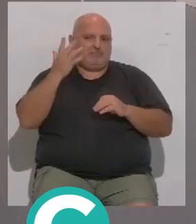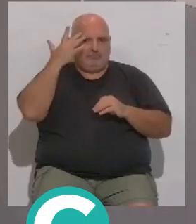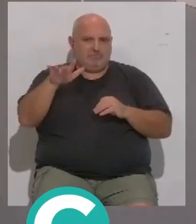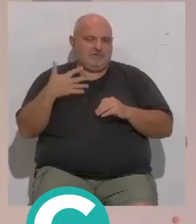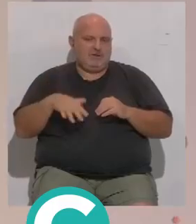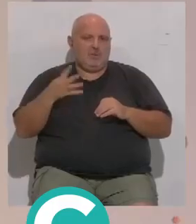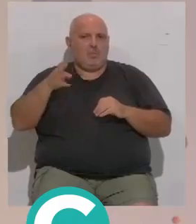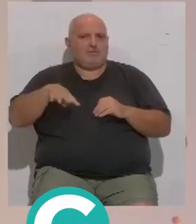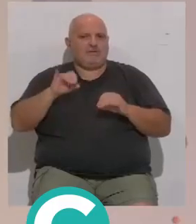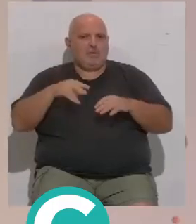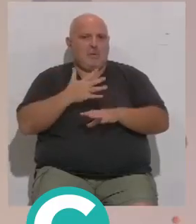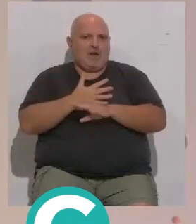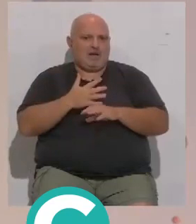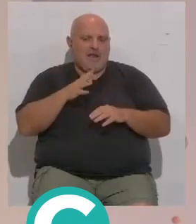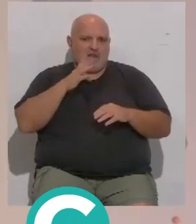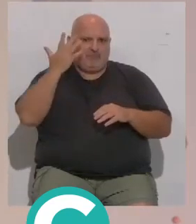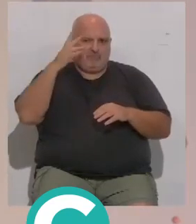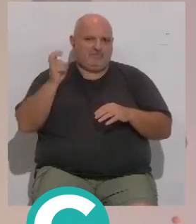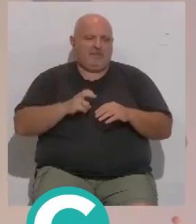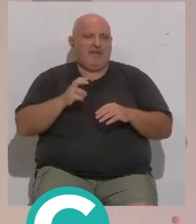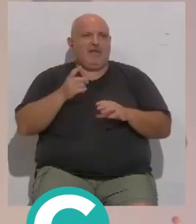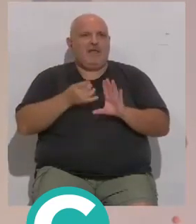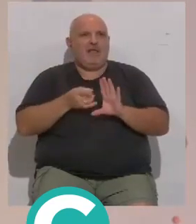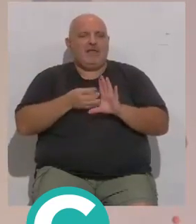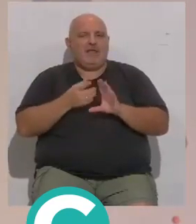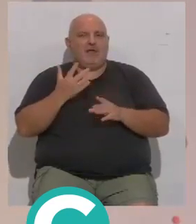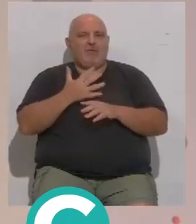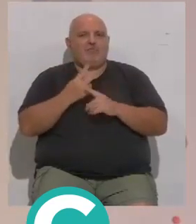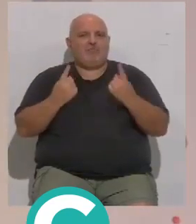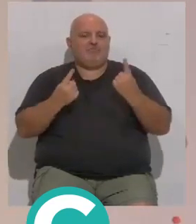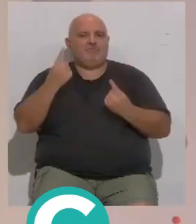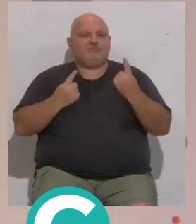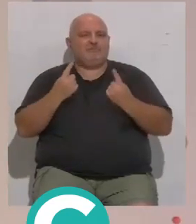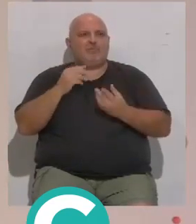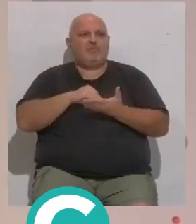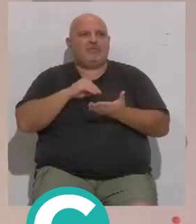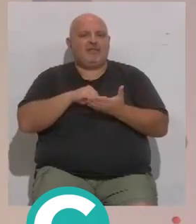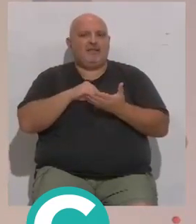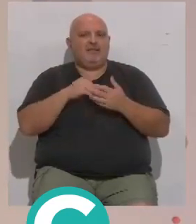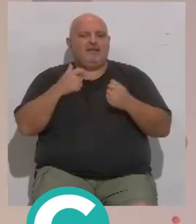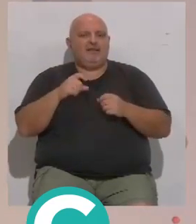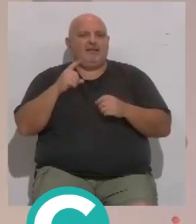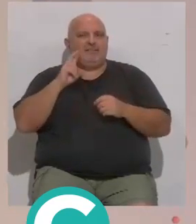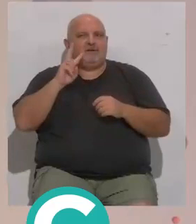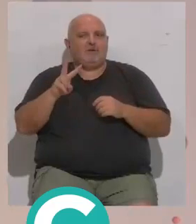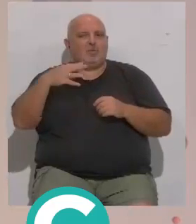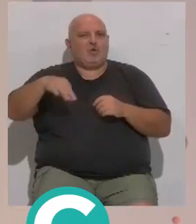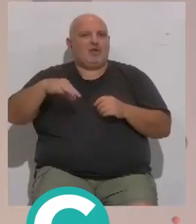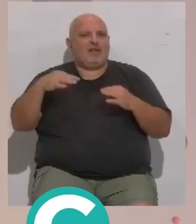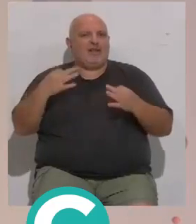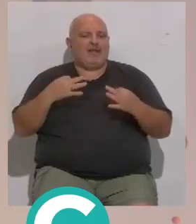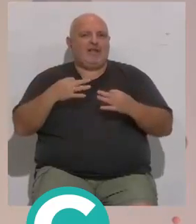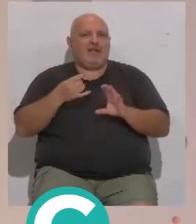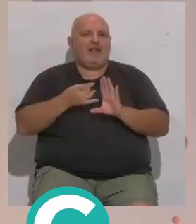4 meses. Sí, cuando hablamos de la calidad de los futbolistas, muchas veces solo hay quien se fija en